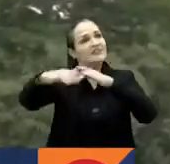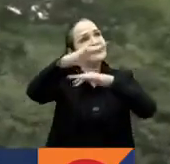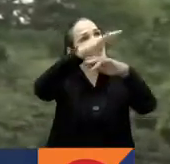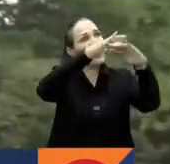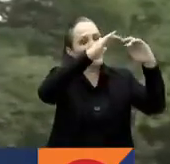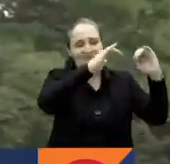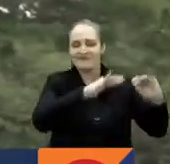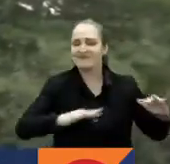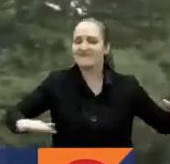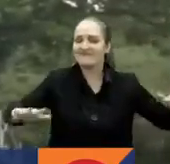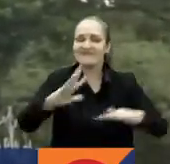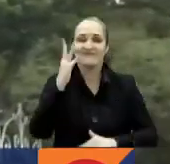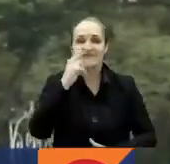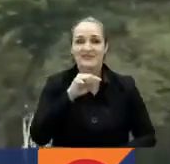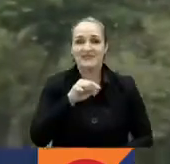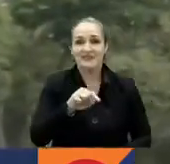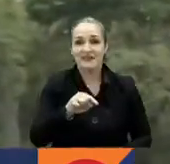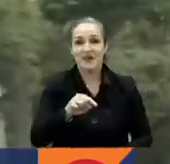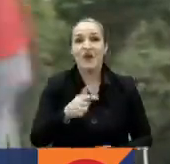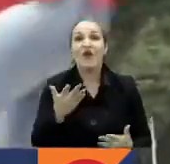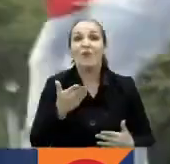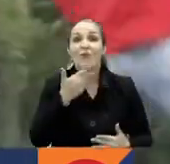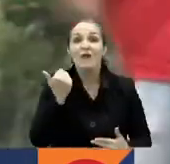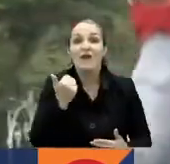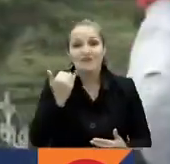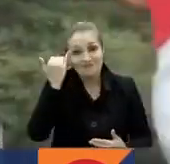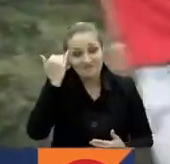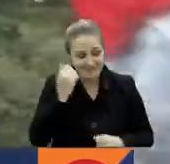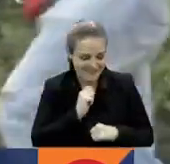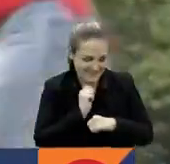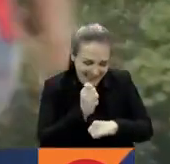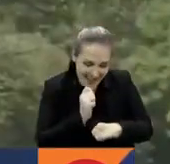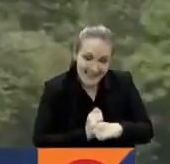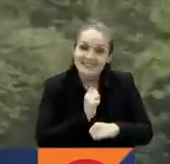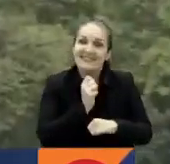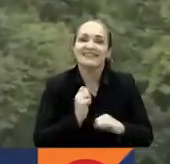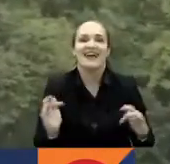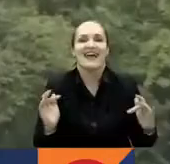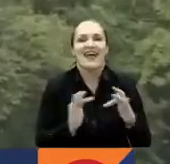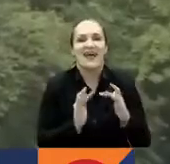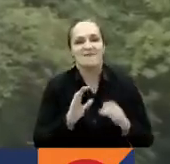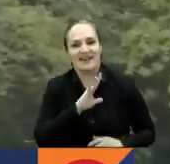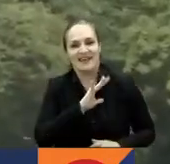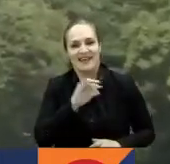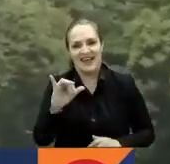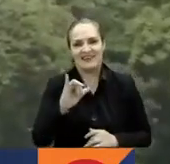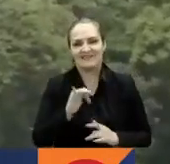¿Y qué mejor que celebrarlo con salsa? Ese ritmo que se siente en cada rincón de la ciudad.